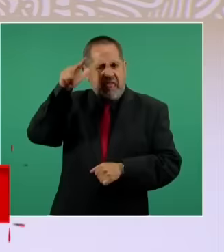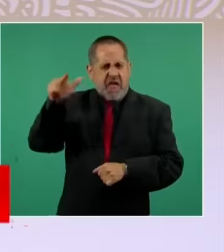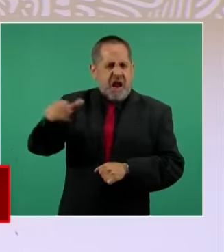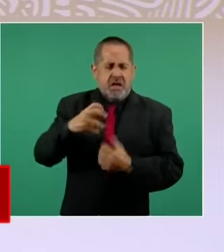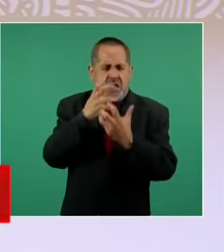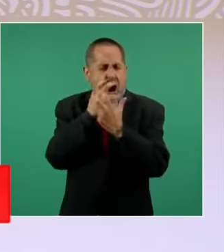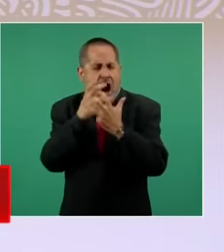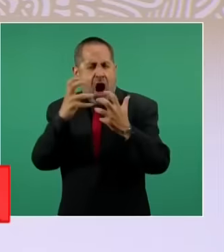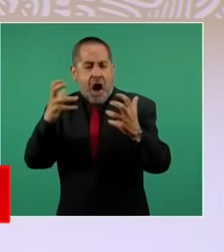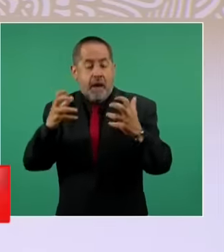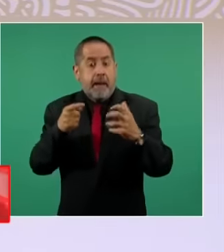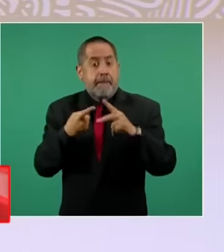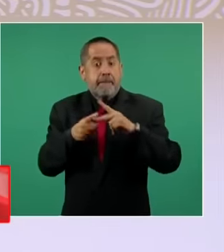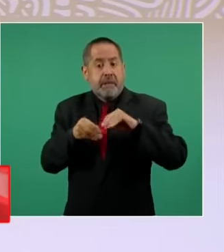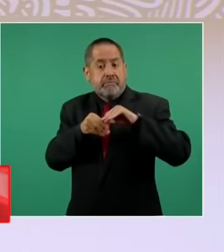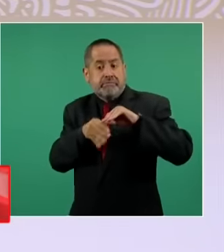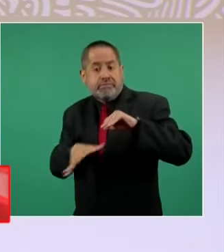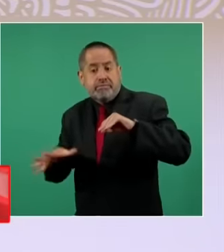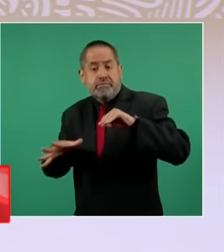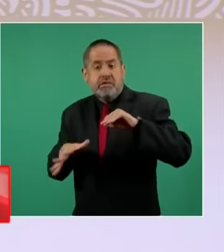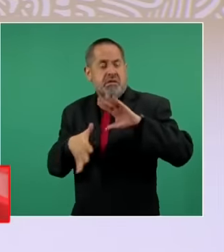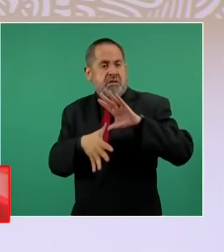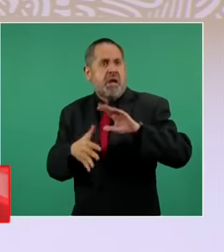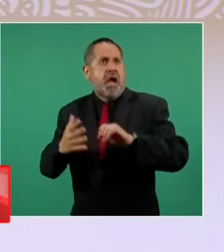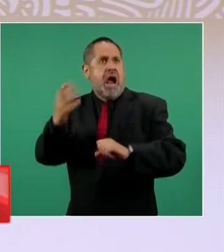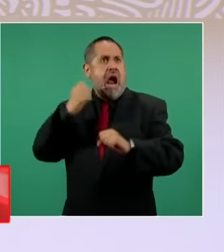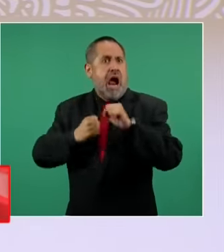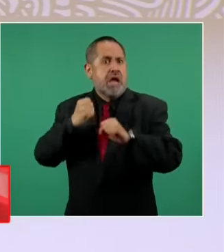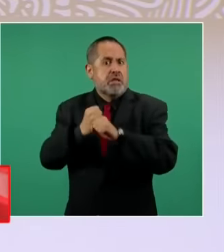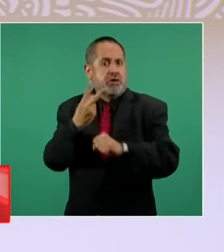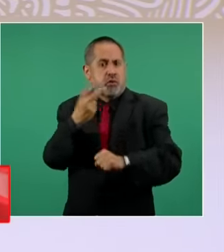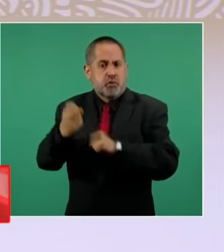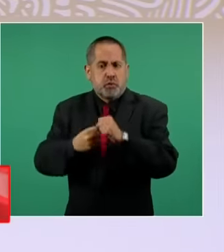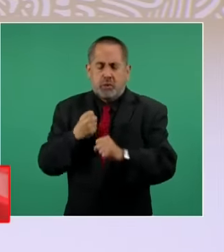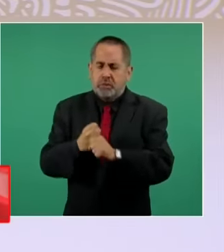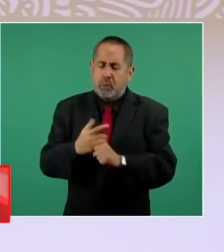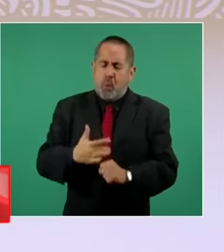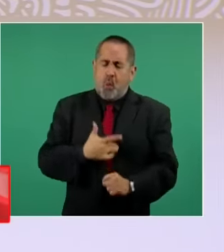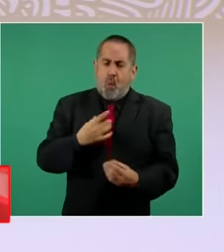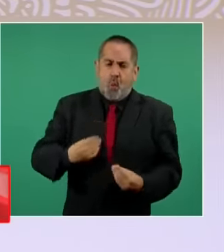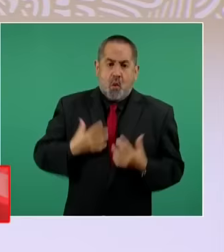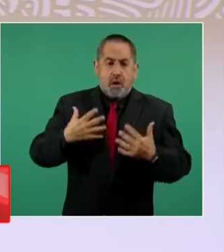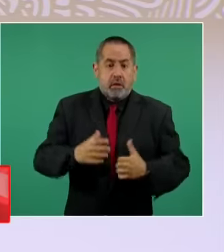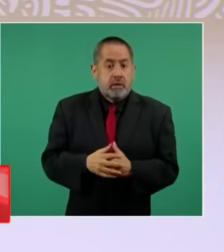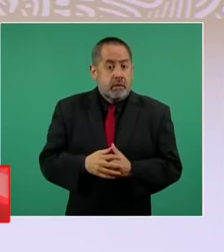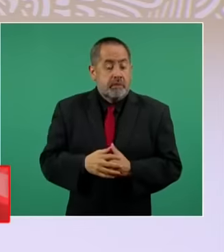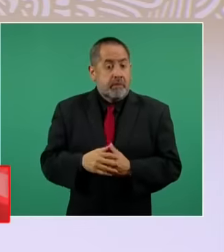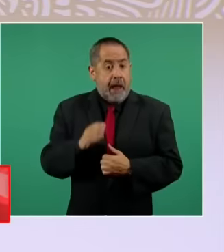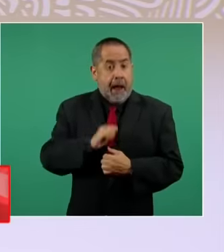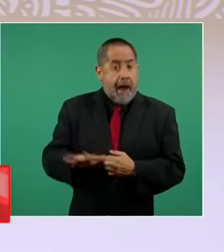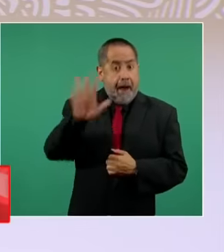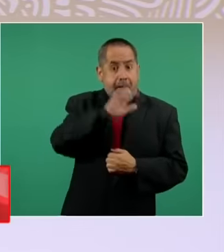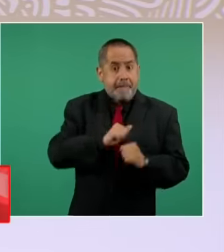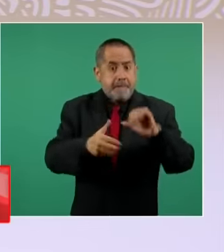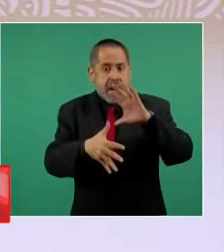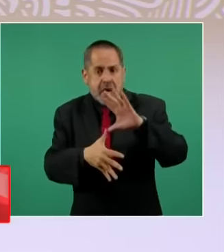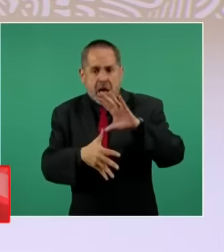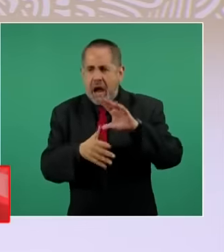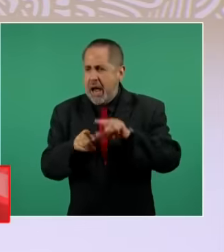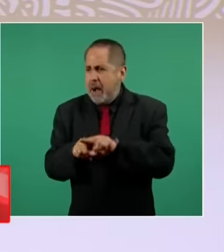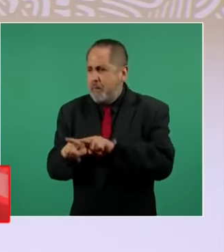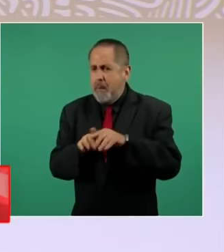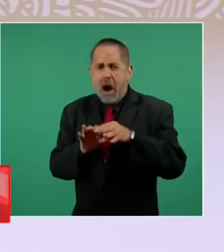nuestra región hace más de 200 años. Entre todos los hermanos que nos dio nuestra América, México